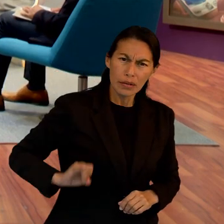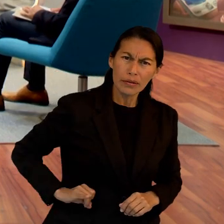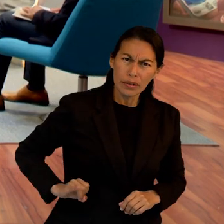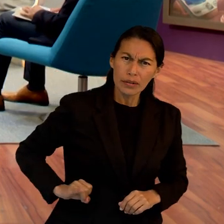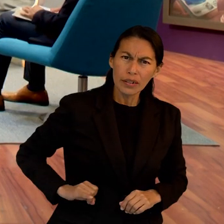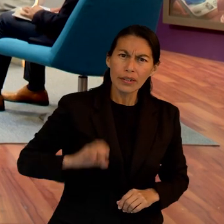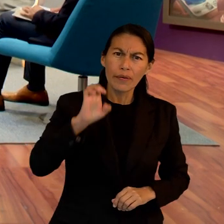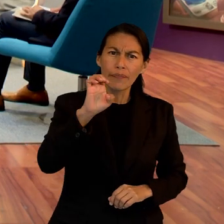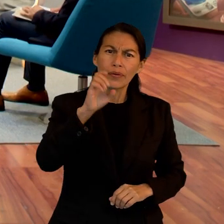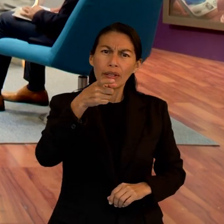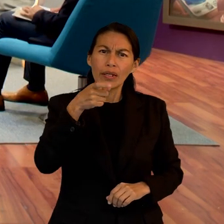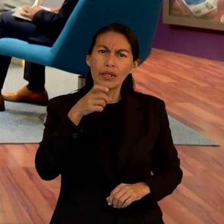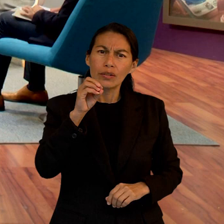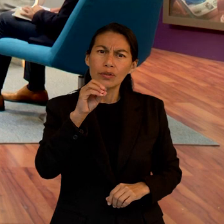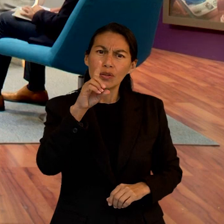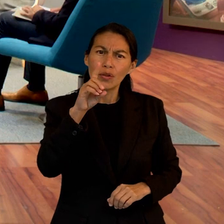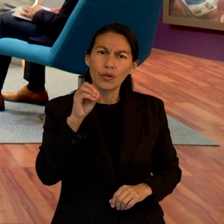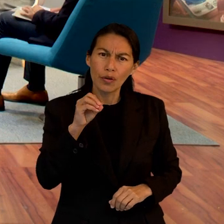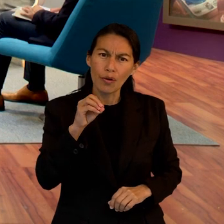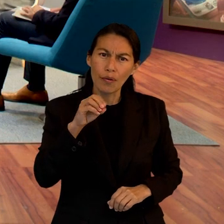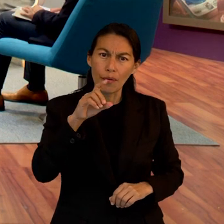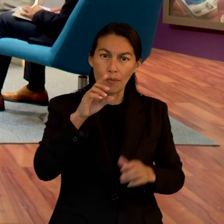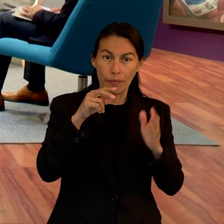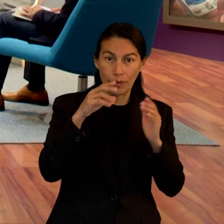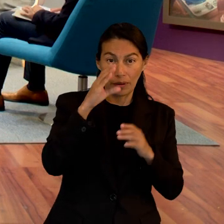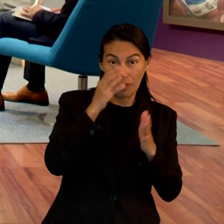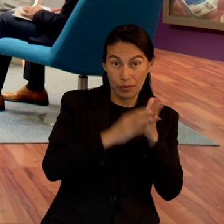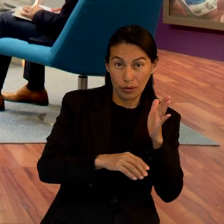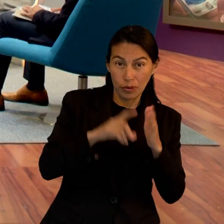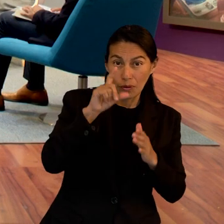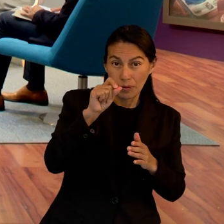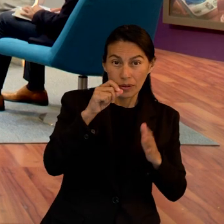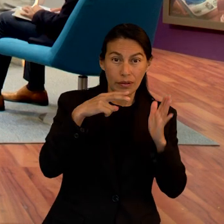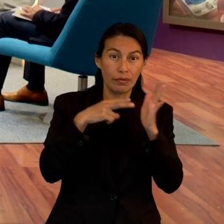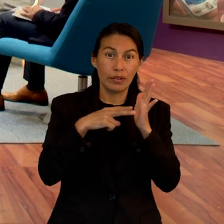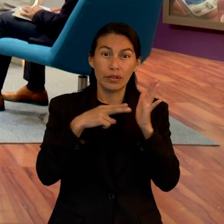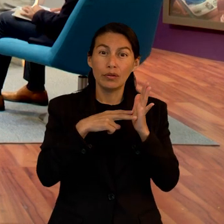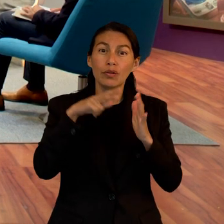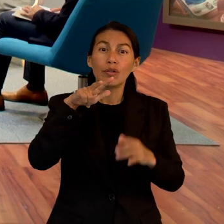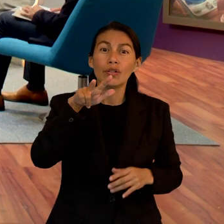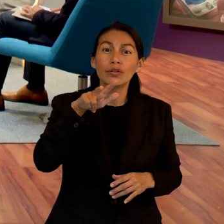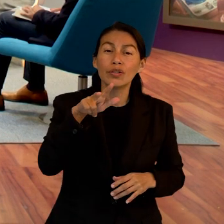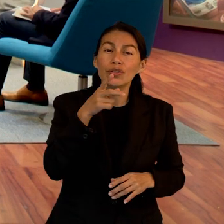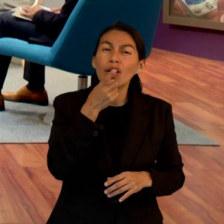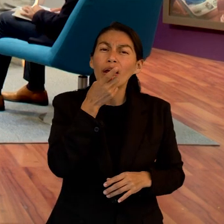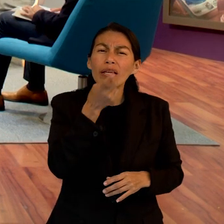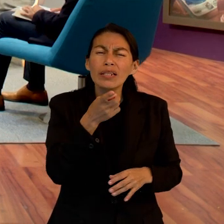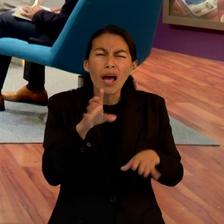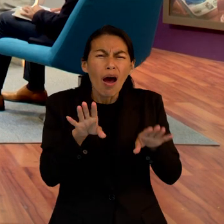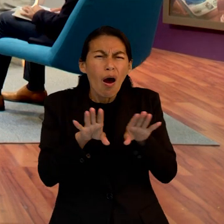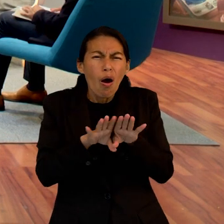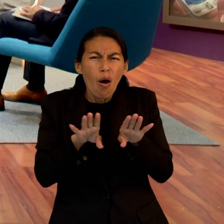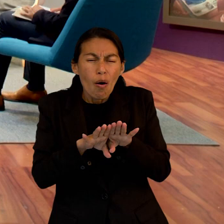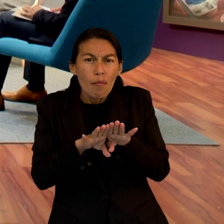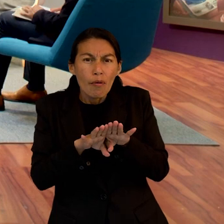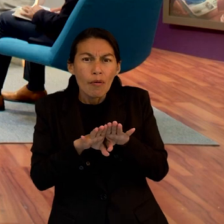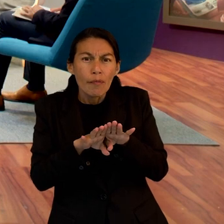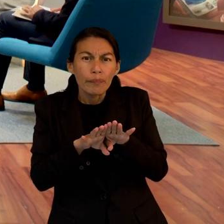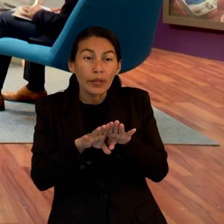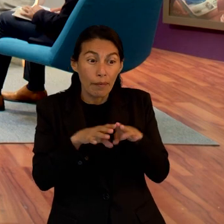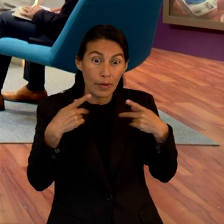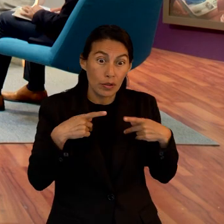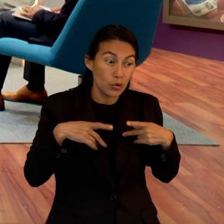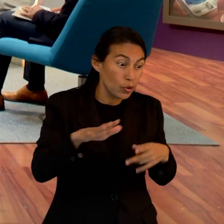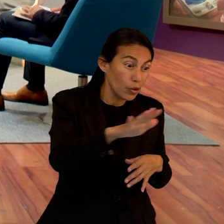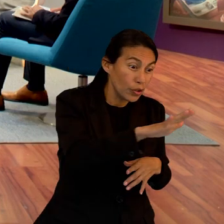en éxodo 20 versículo 18 y nos lleva a pensar como por